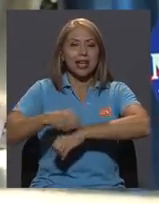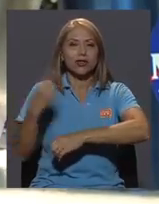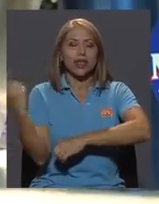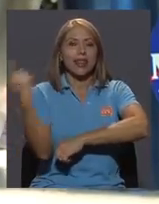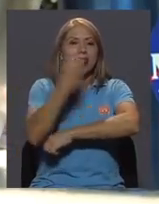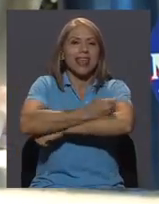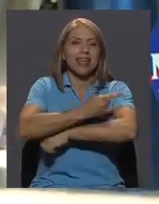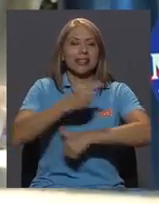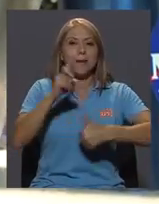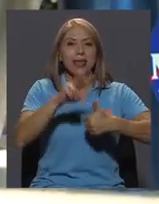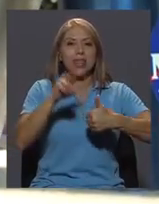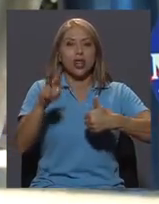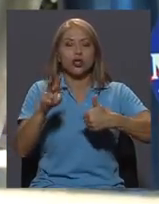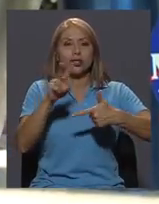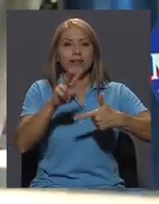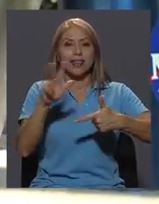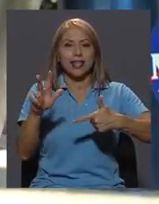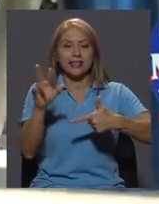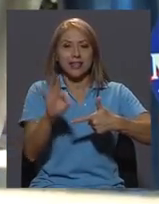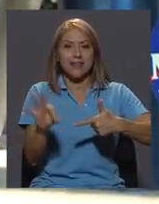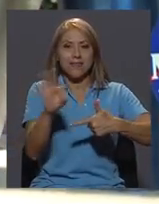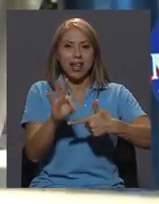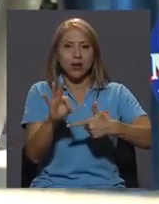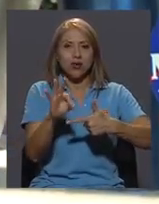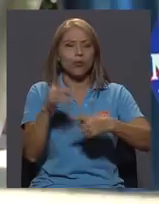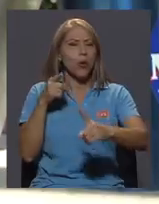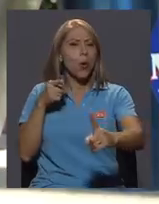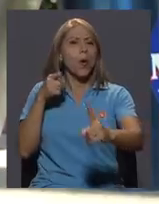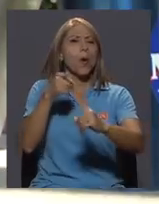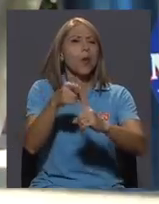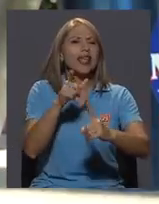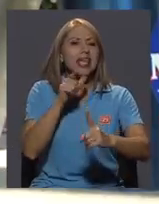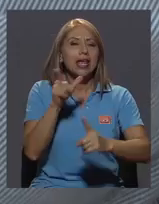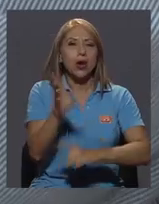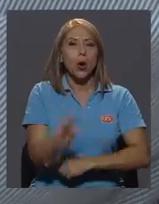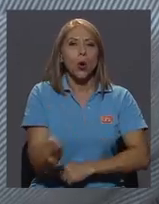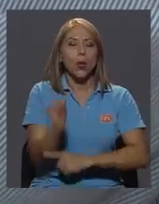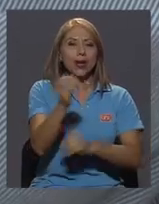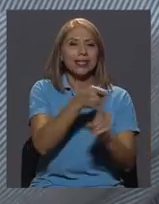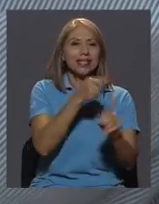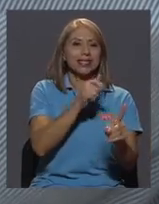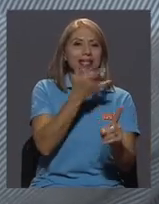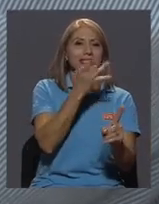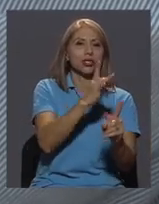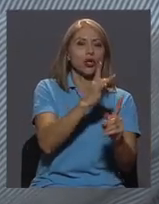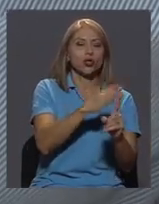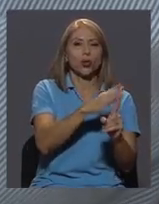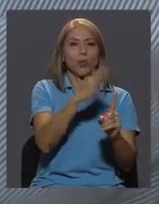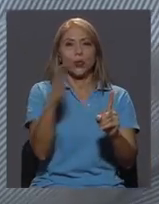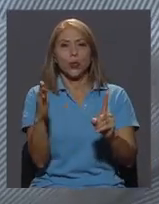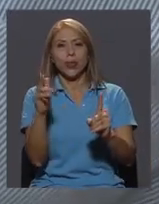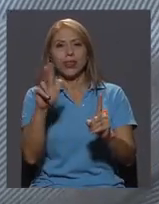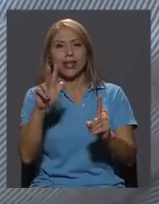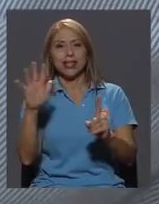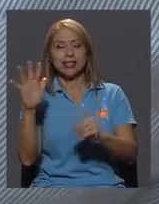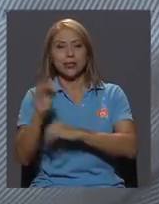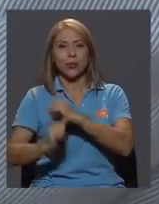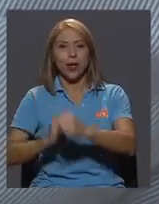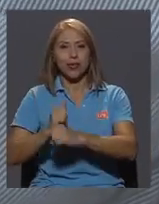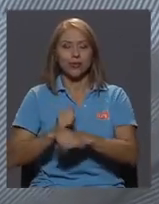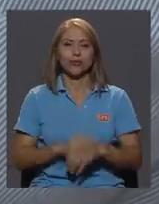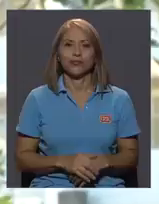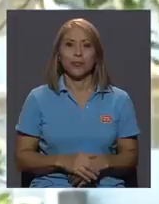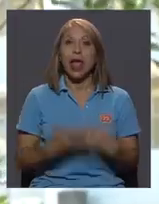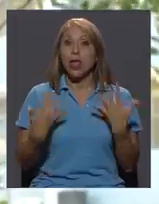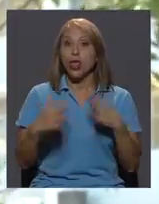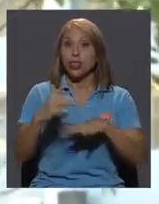días 22 y 23 de febrero y está dirigido para jóvenes de 18 a 35 años de edad.